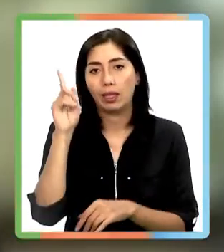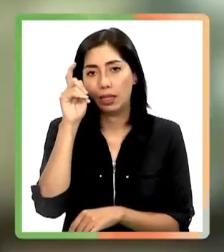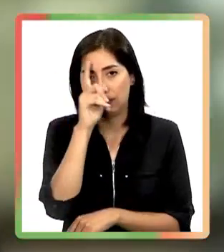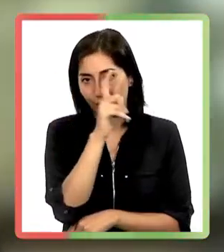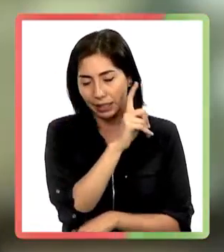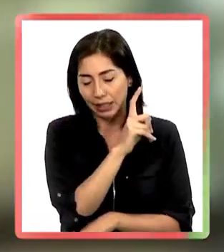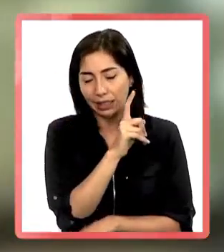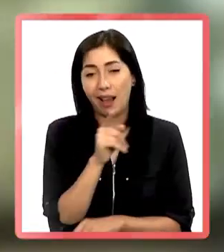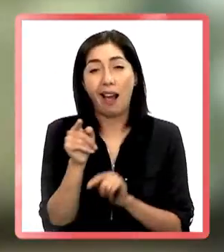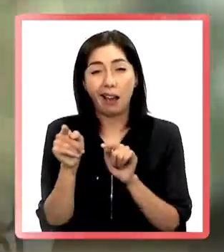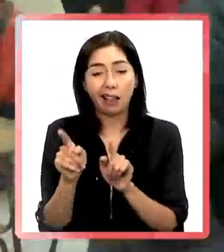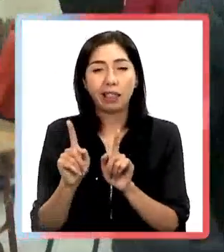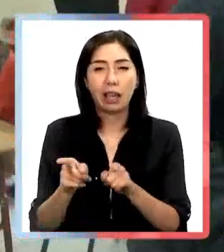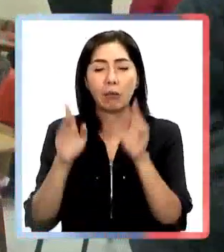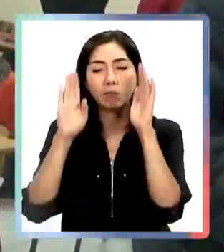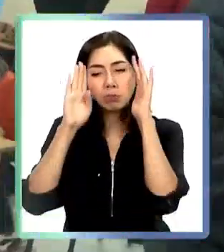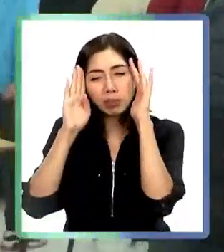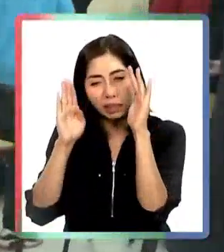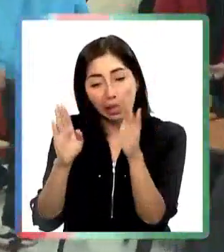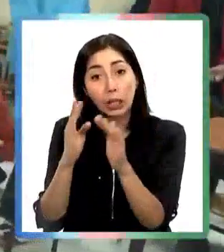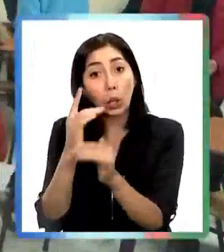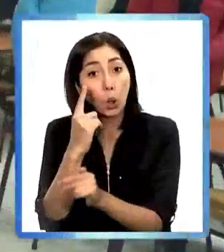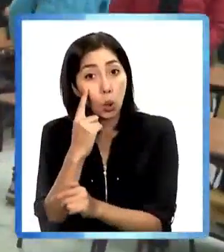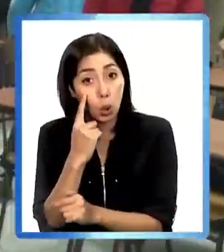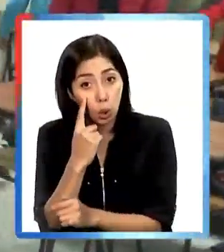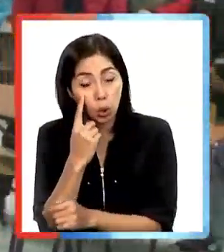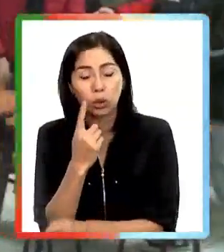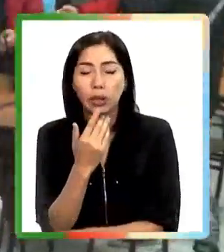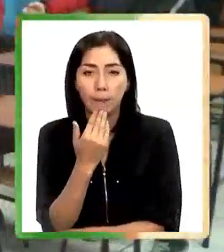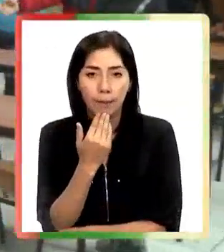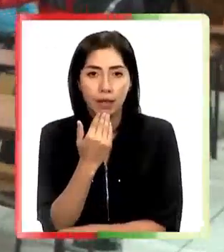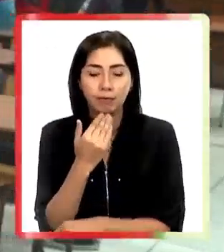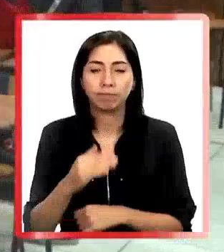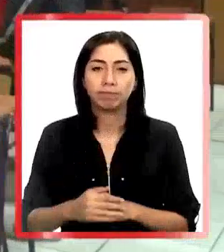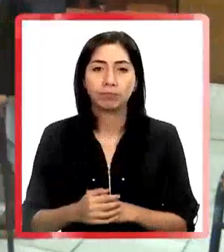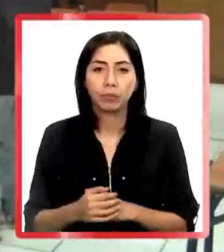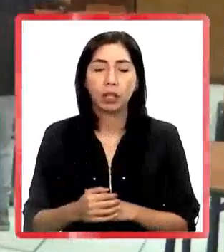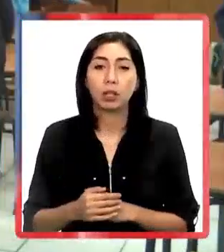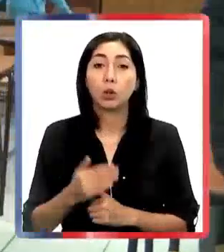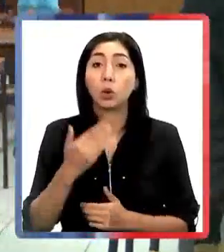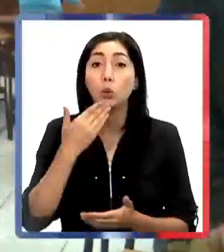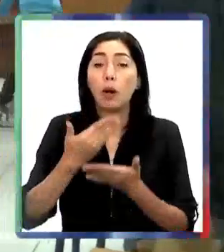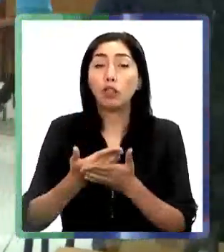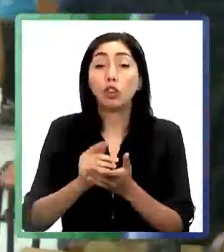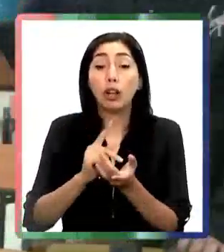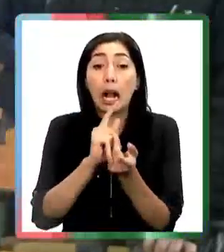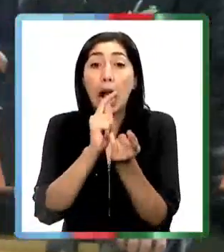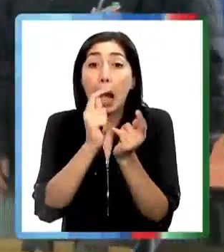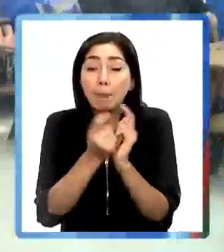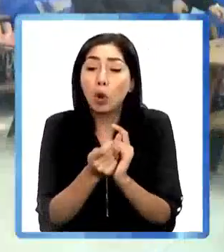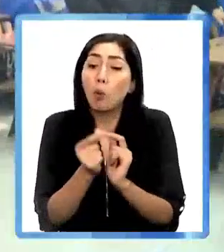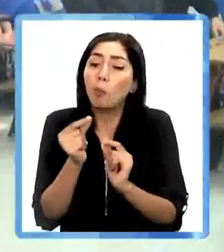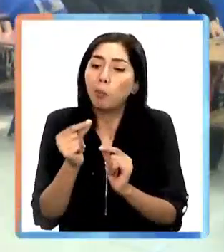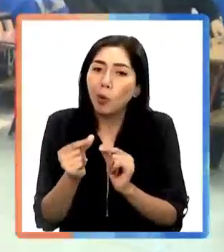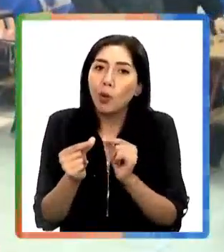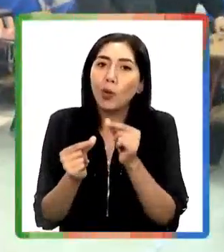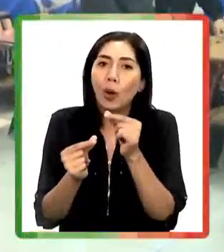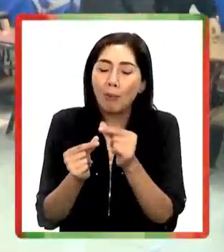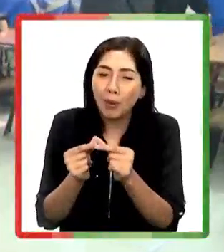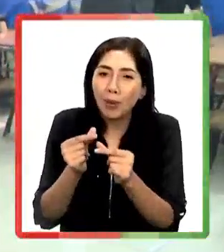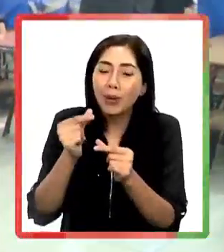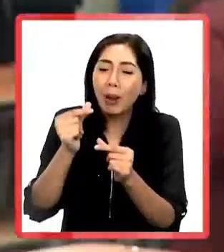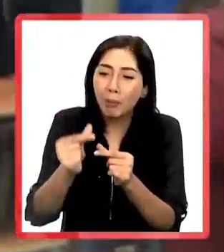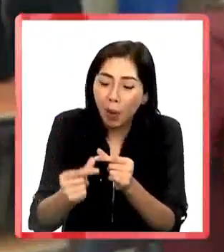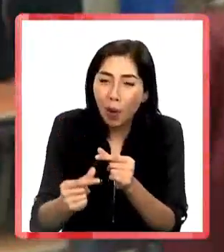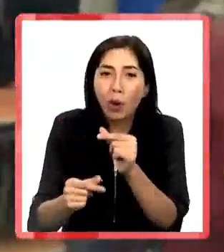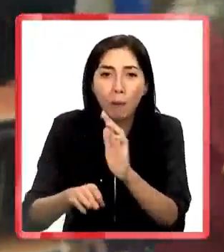colegio. Entonces, ahí hay que estar pendiente y tener ojo. Mientras más progresivo sea el cambio, mientras